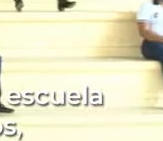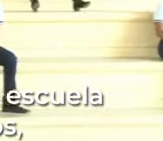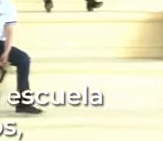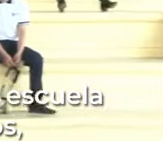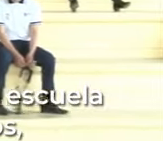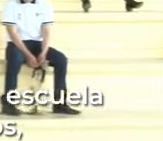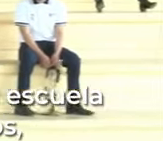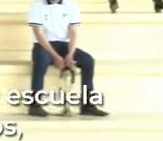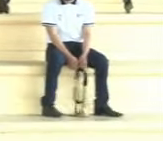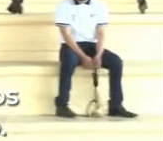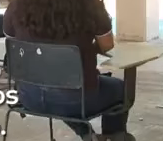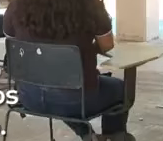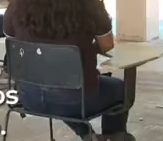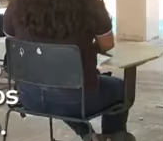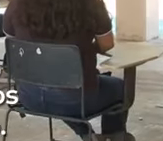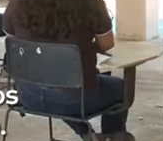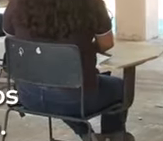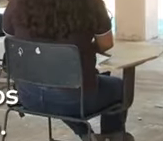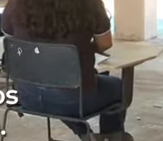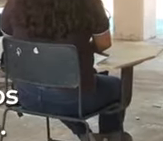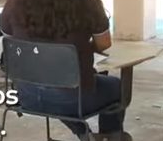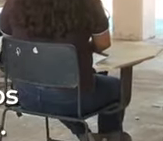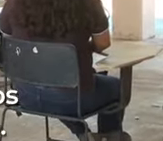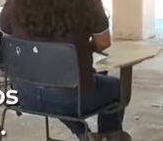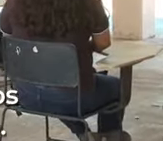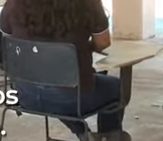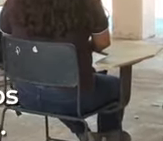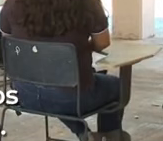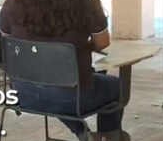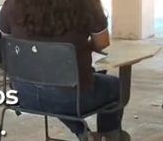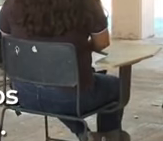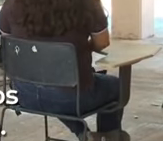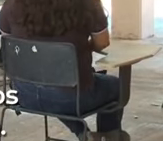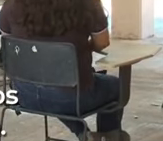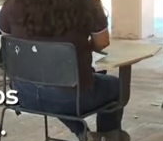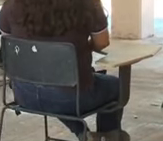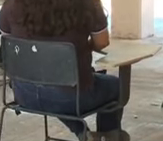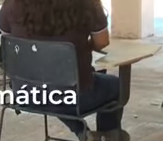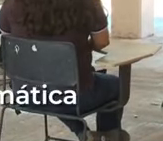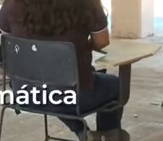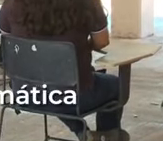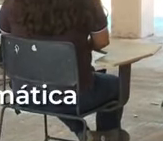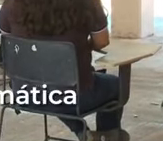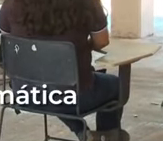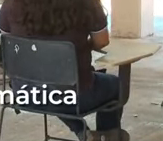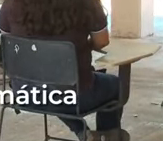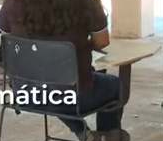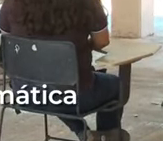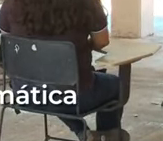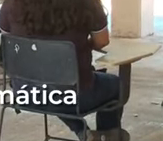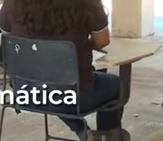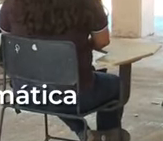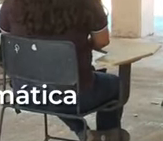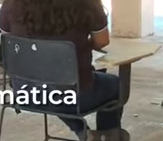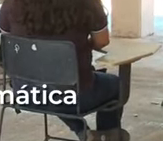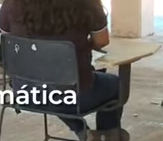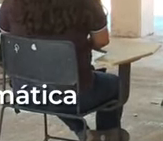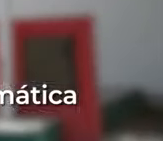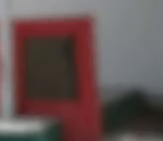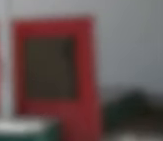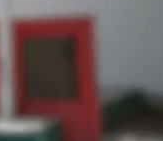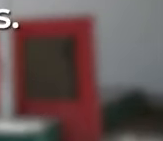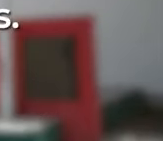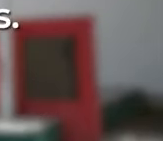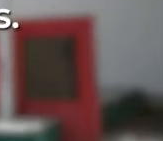lugares abiertos cercanos. Son ideales para adaptarlos como espacio de estudio. Ten en cuenta la condición climática de tu